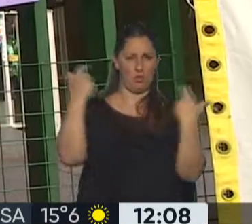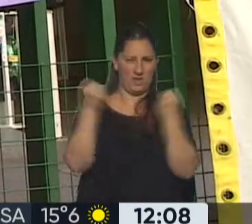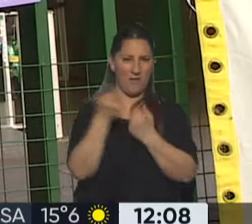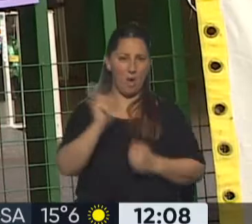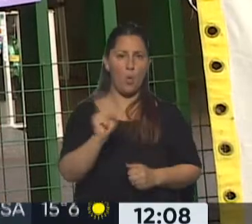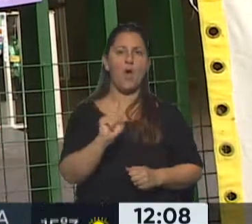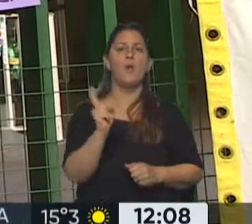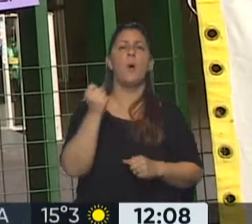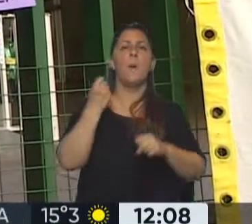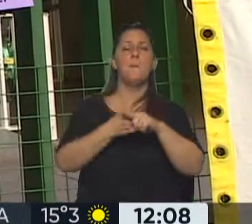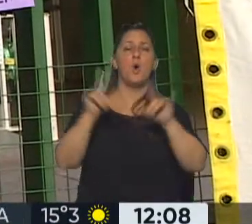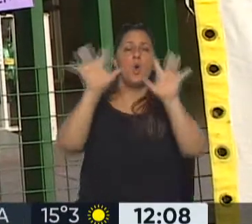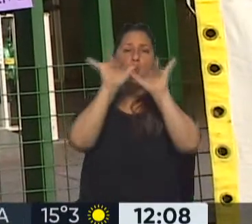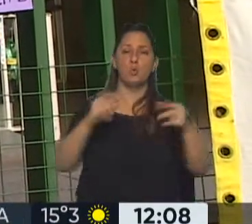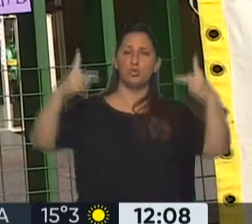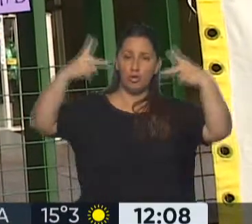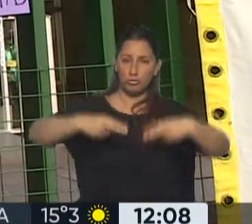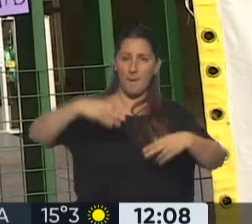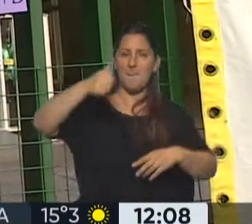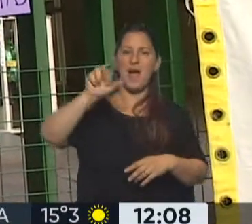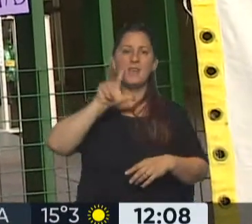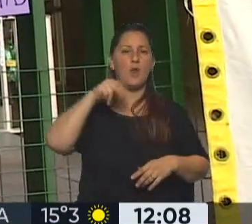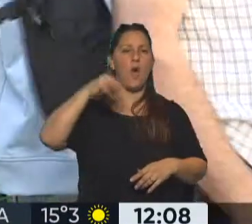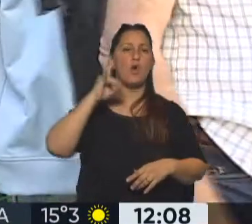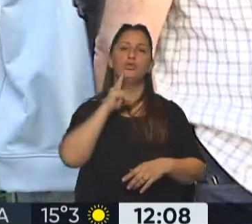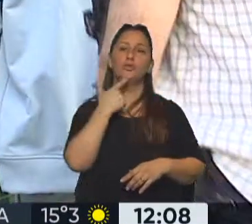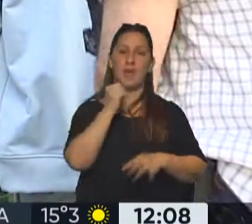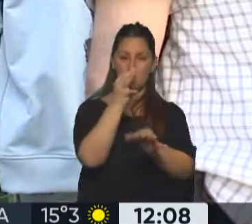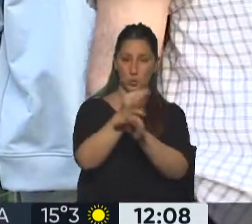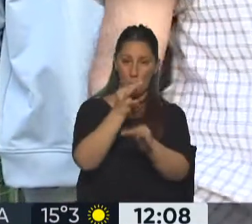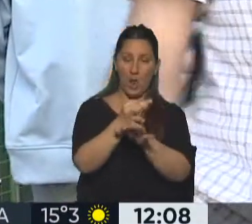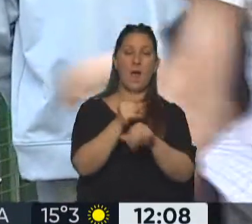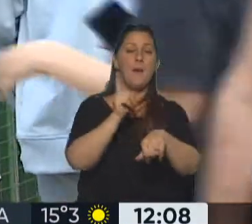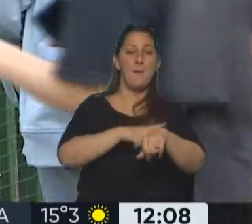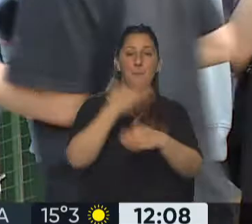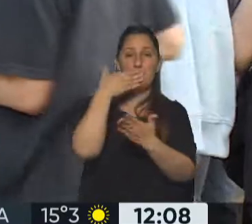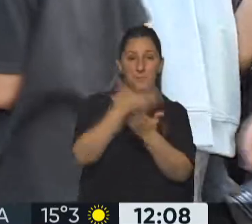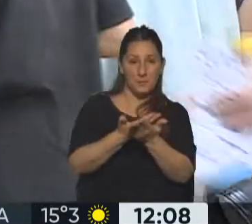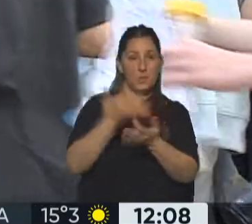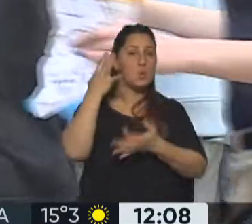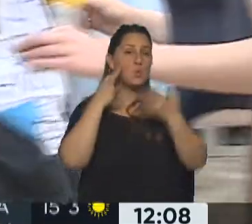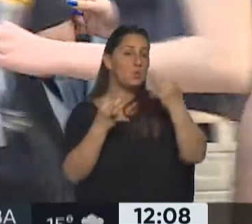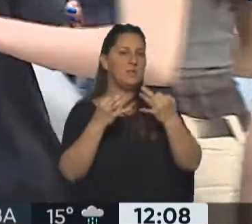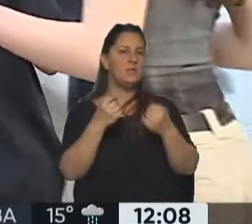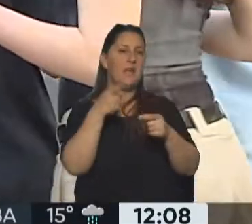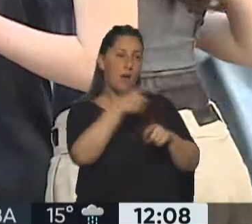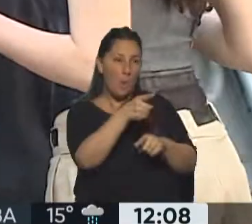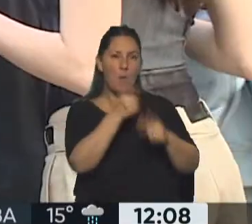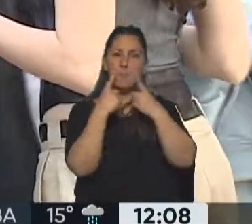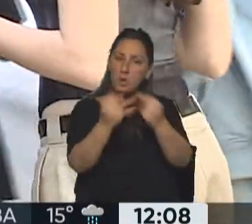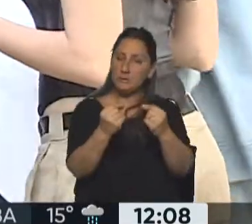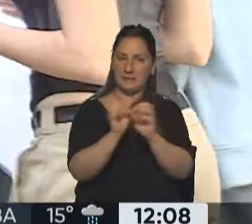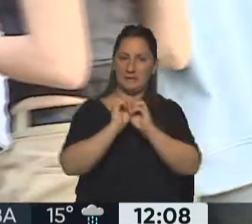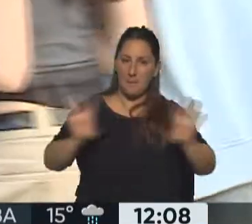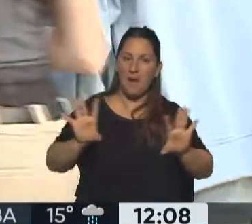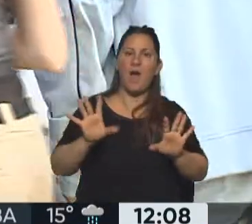desataron luego del corte de luz en el Colegio Mariano Acosta y las situaciones judiciales que aseguran pretenden criminalizar la protesta y se alejan